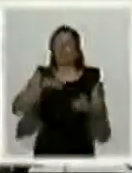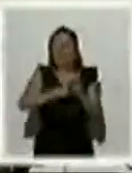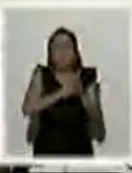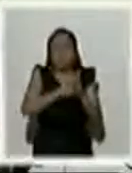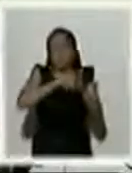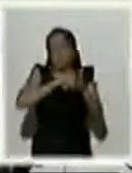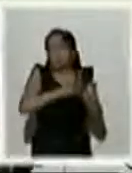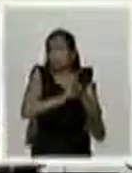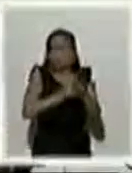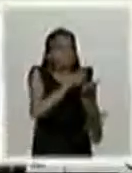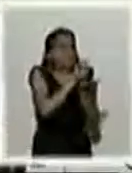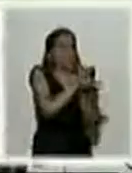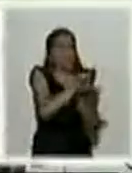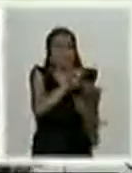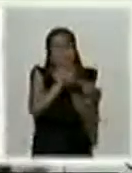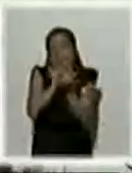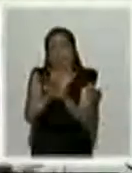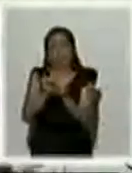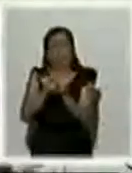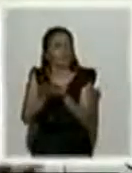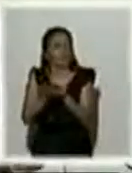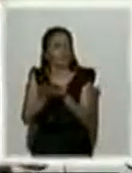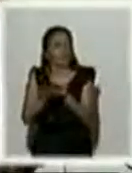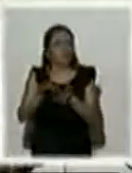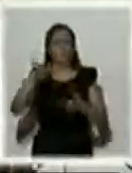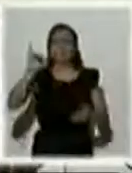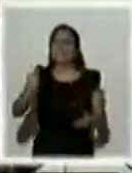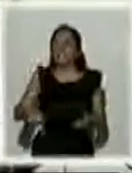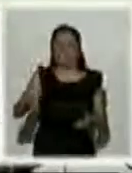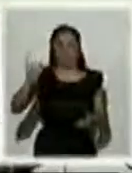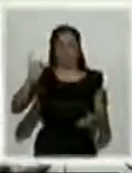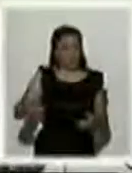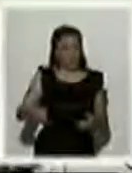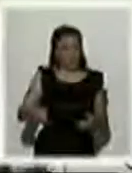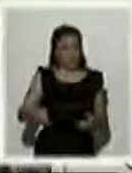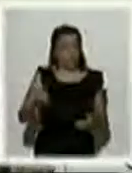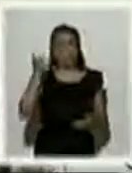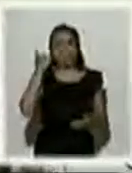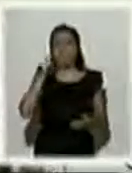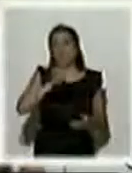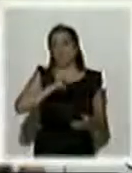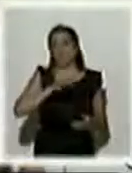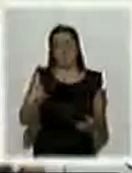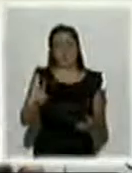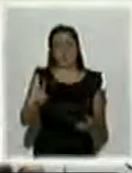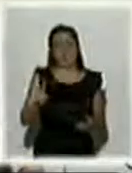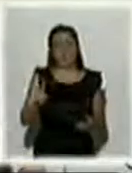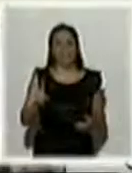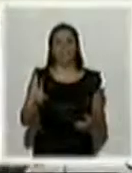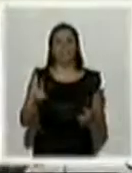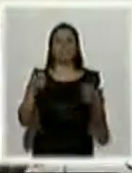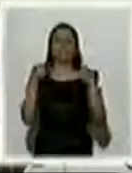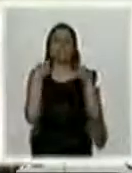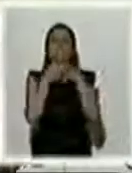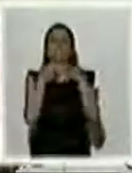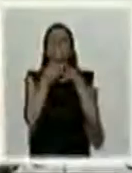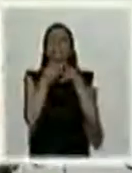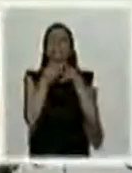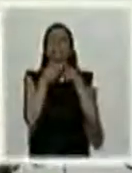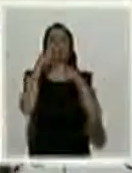despidos, se hace imprescindible terminar con los burócratas en los sindicatos, porque ellos parecen